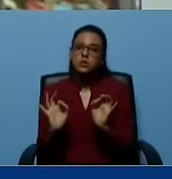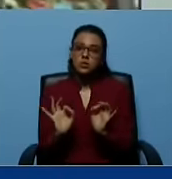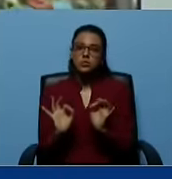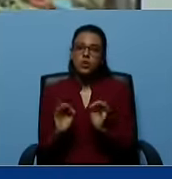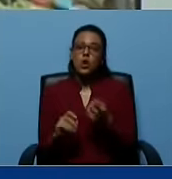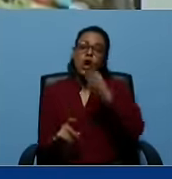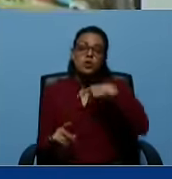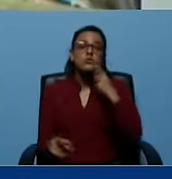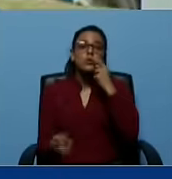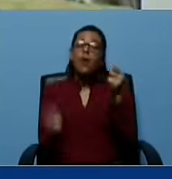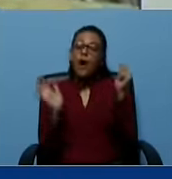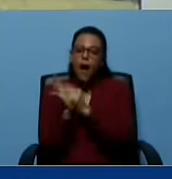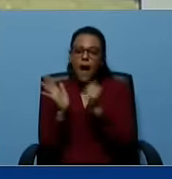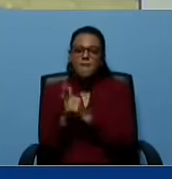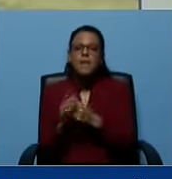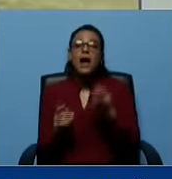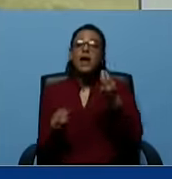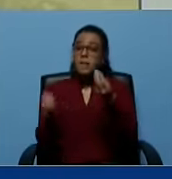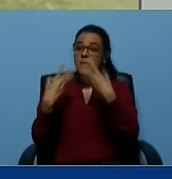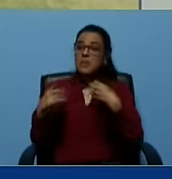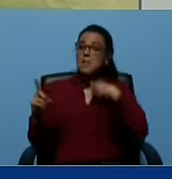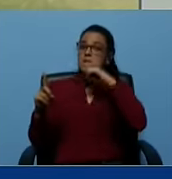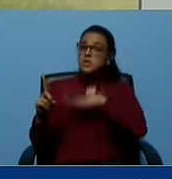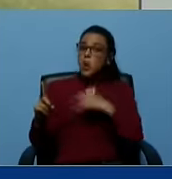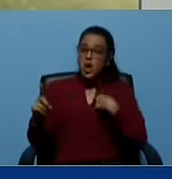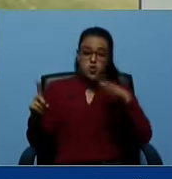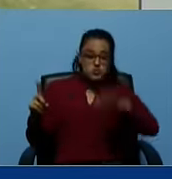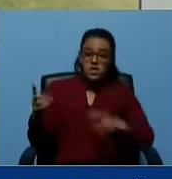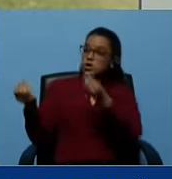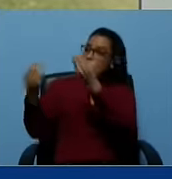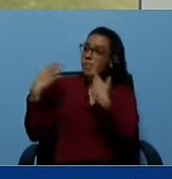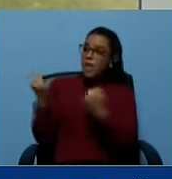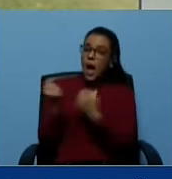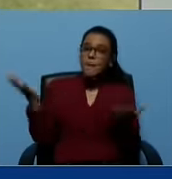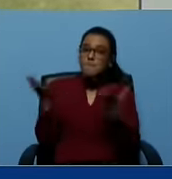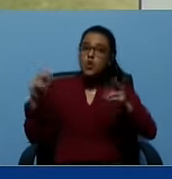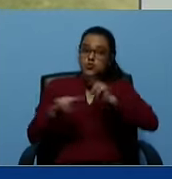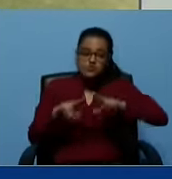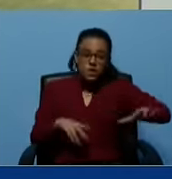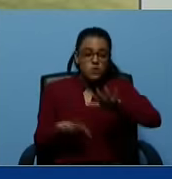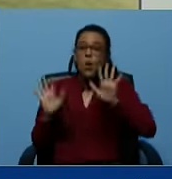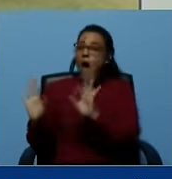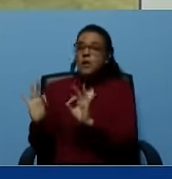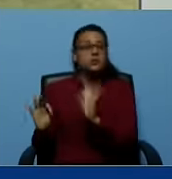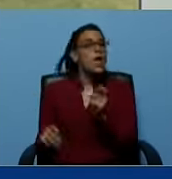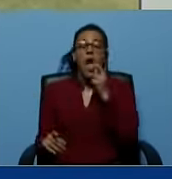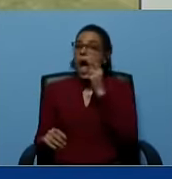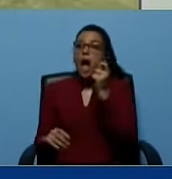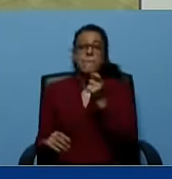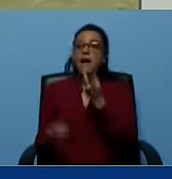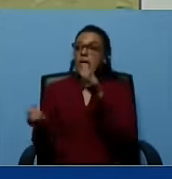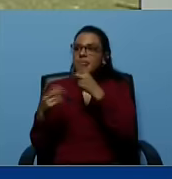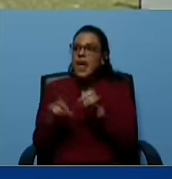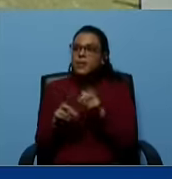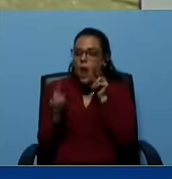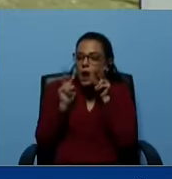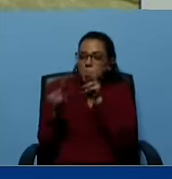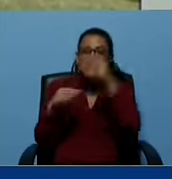Jamás nuestra generación tuvo nada de esto. Jamás, pero jamás de los jamases. Que nos tomaran en